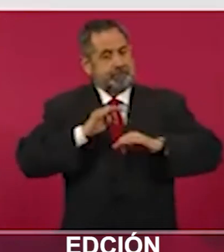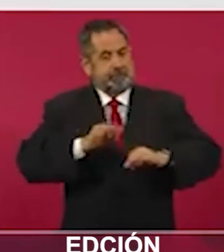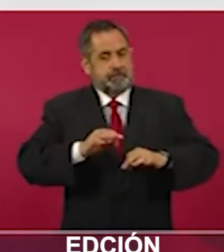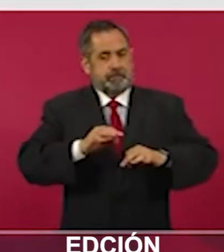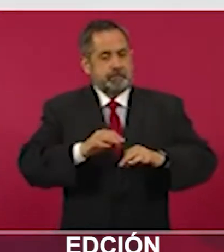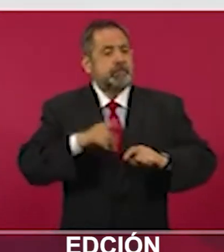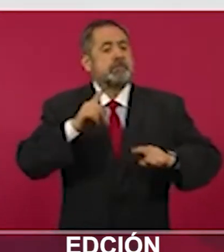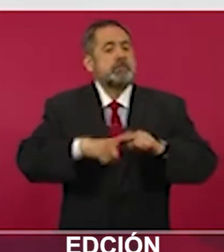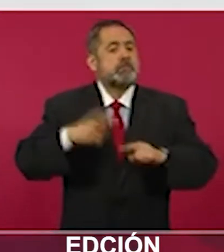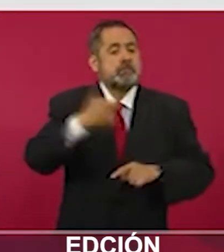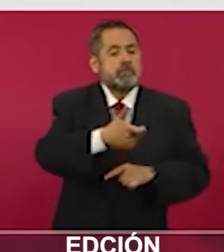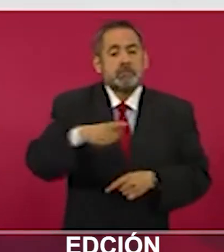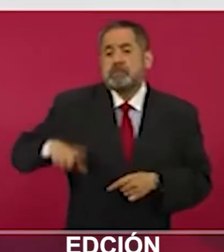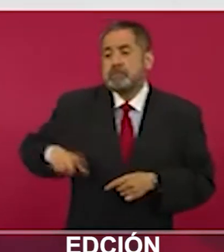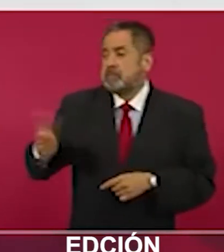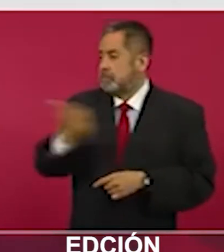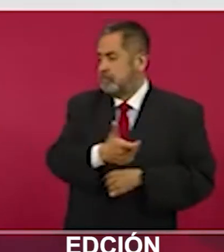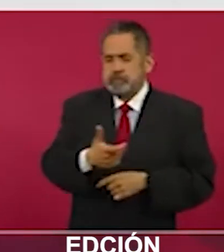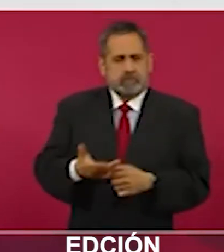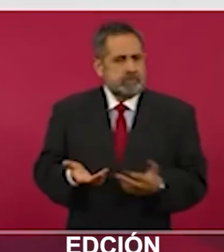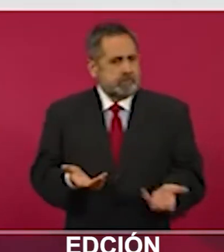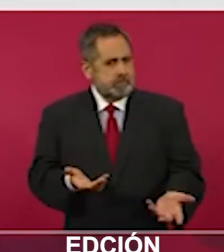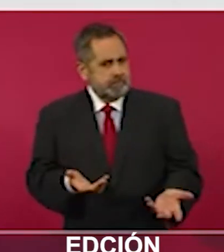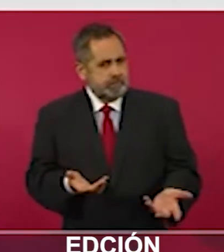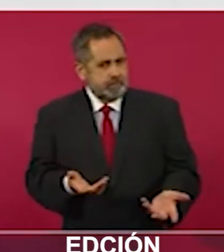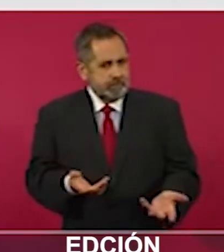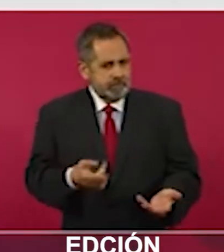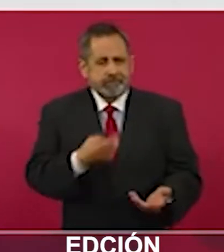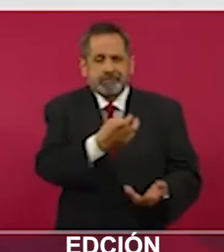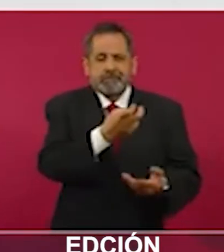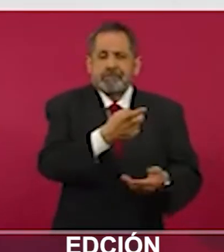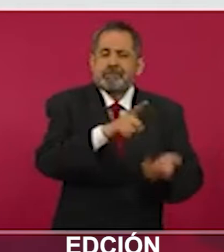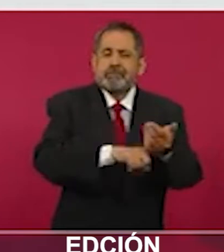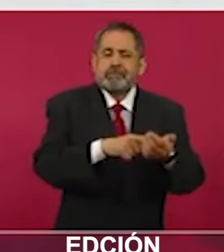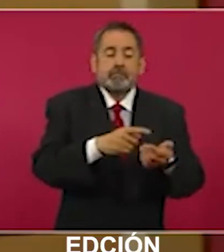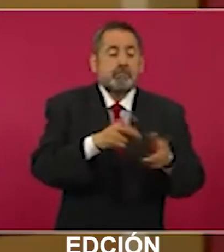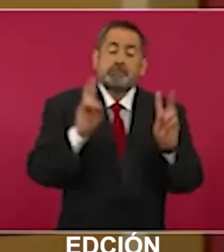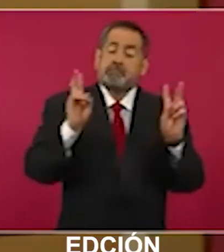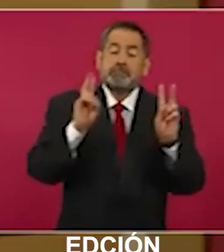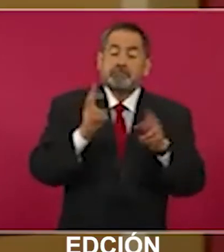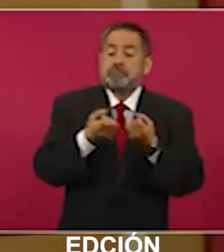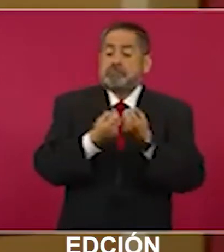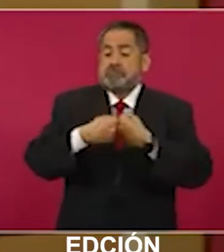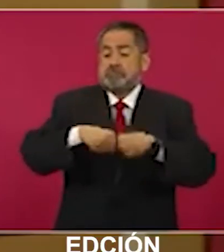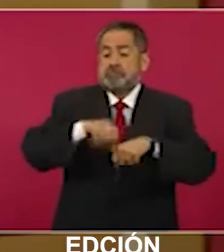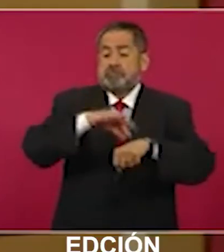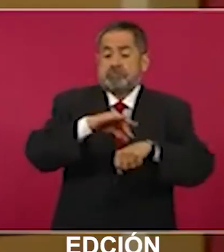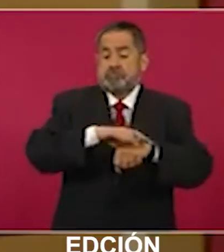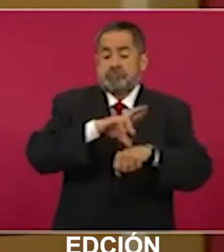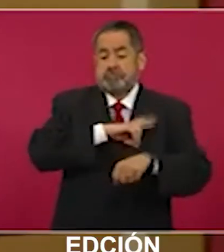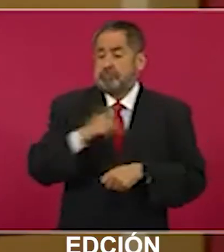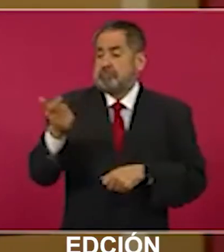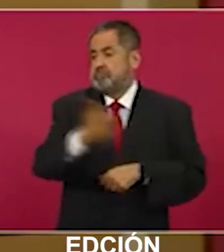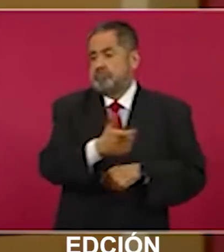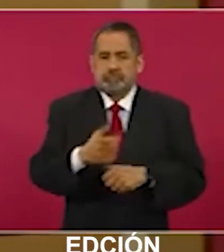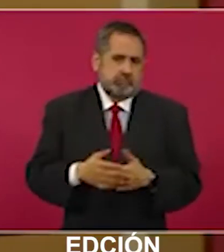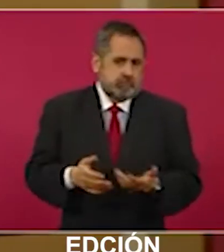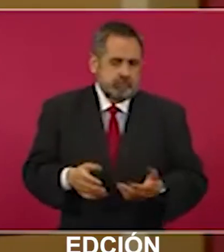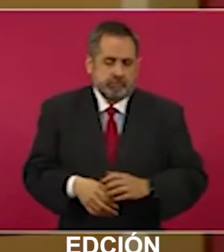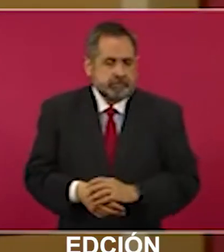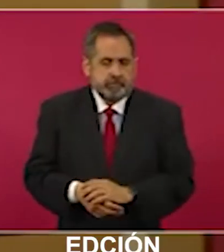con cargo al erario por ese seguro médico privado.